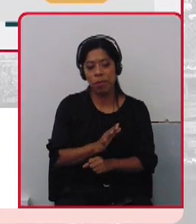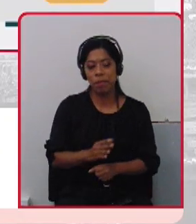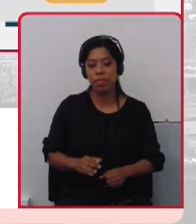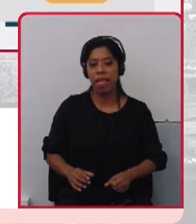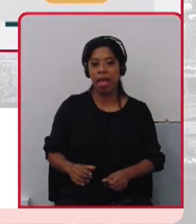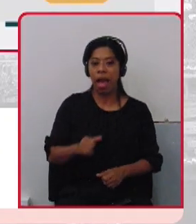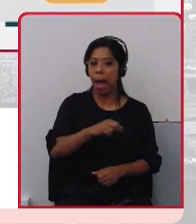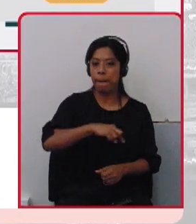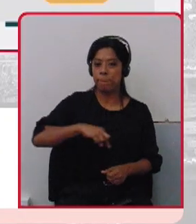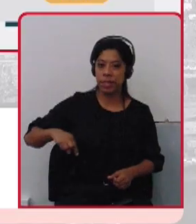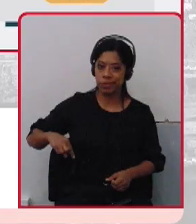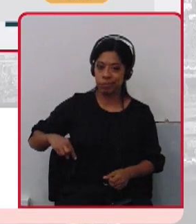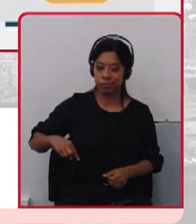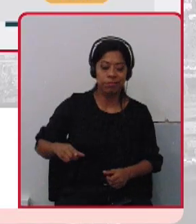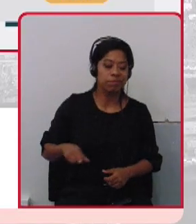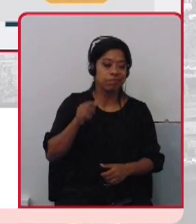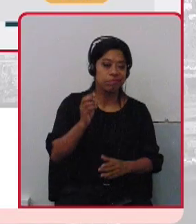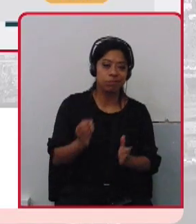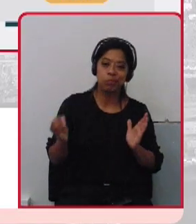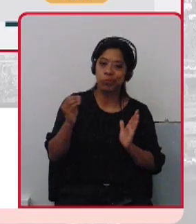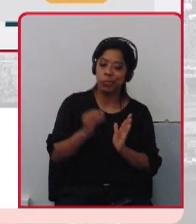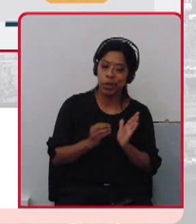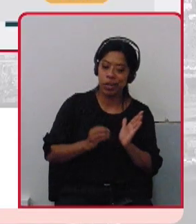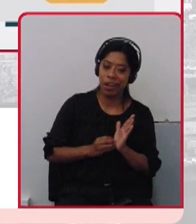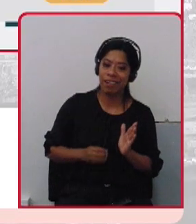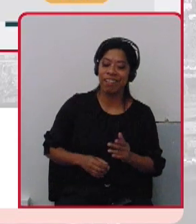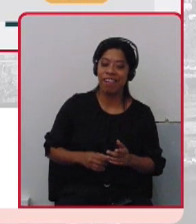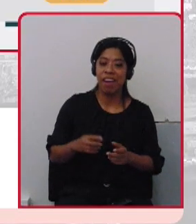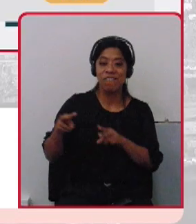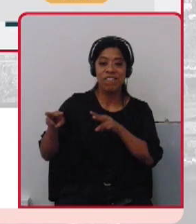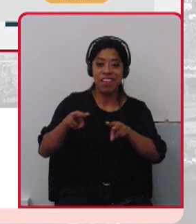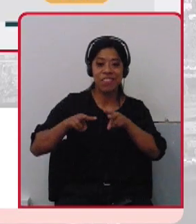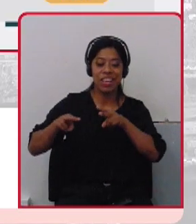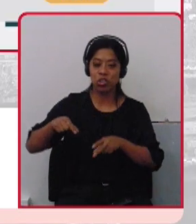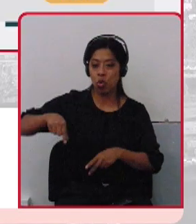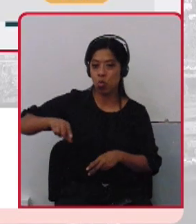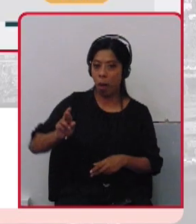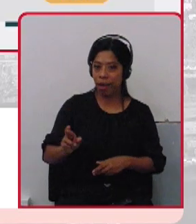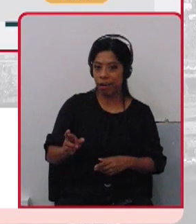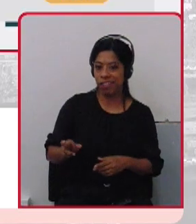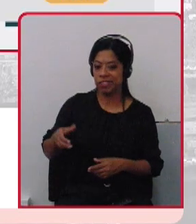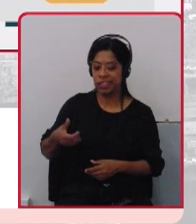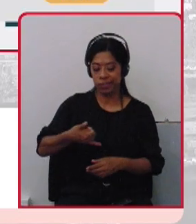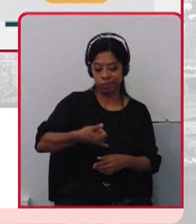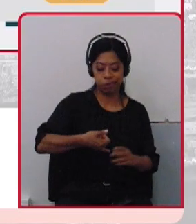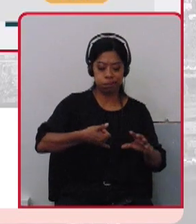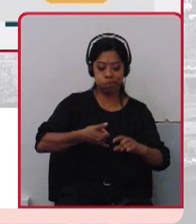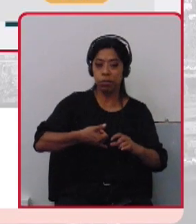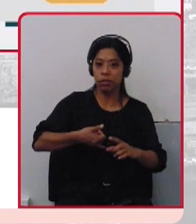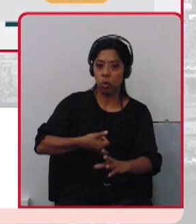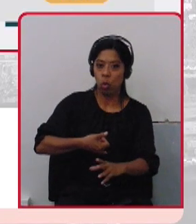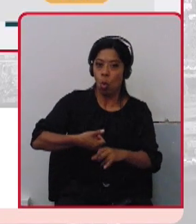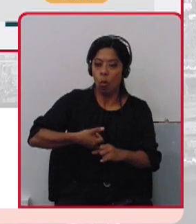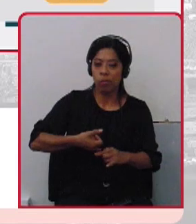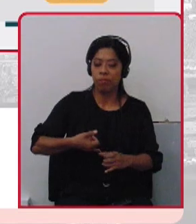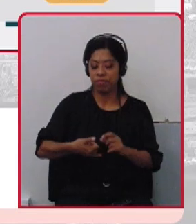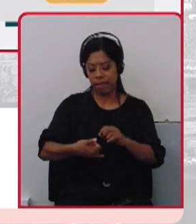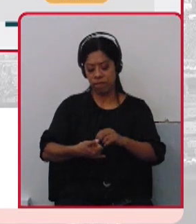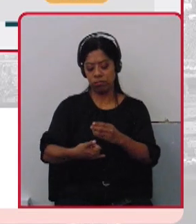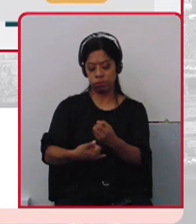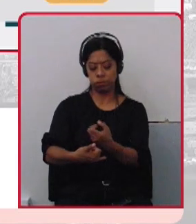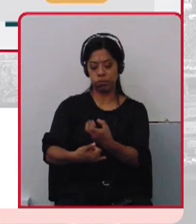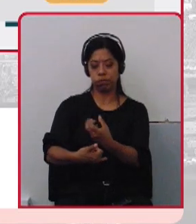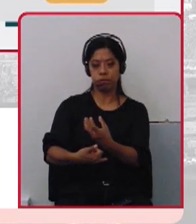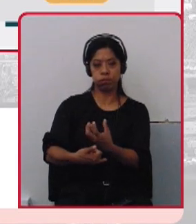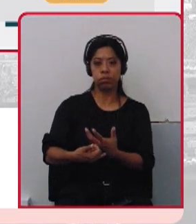móvil. Hemos hecho un app móvil, tenemos verificación de personal con un QR, que podamos nosotros ver que la persona, cuánto tiempo